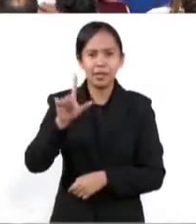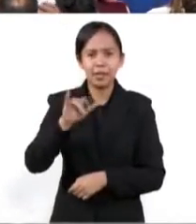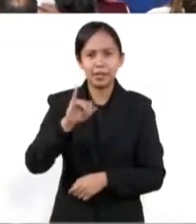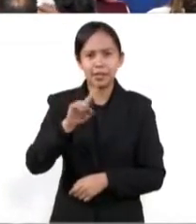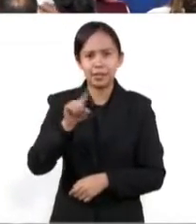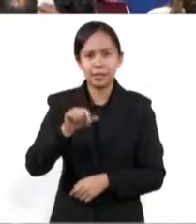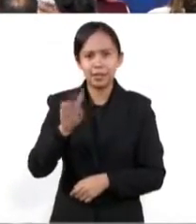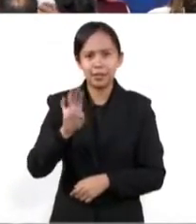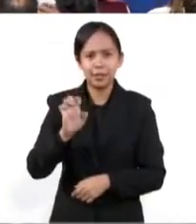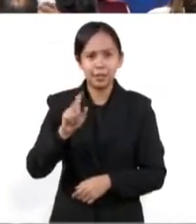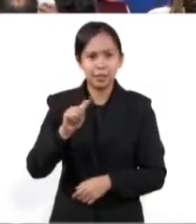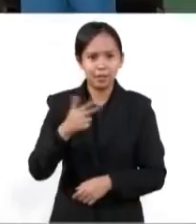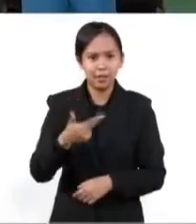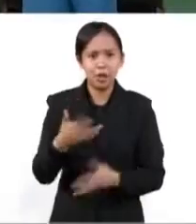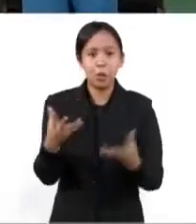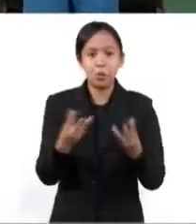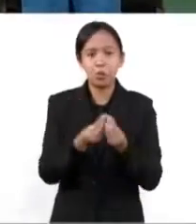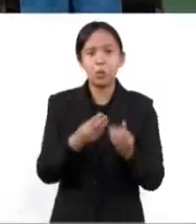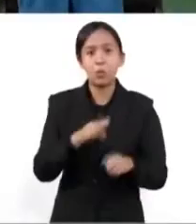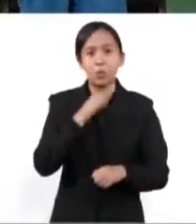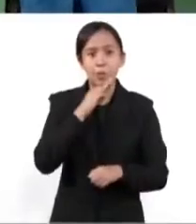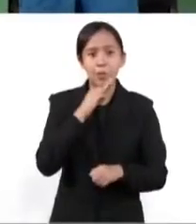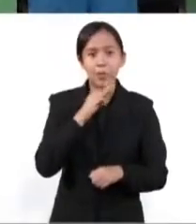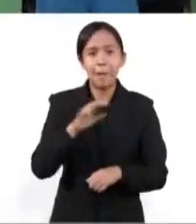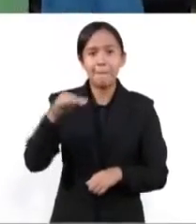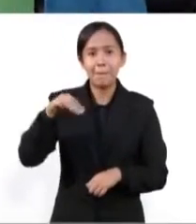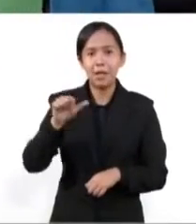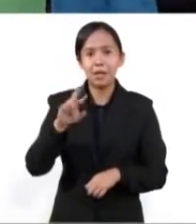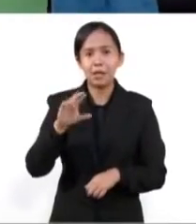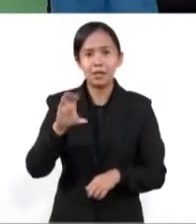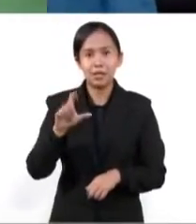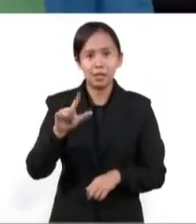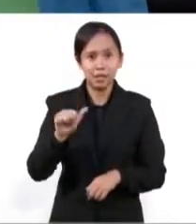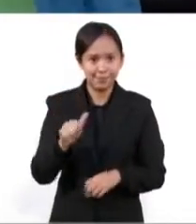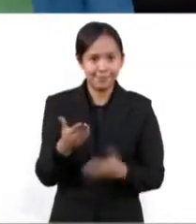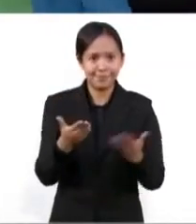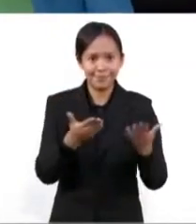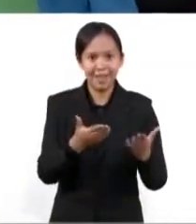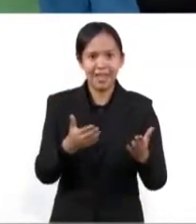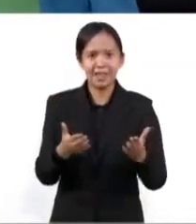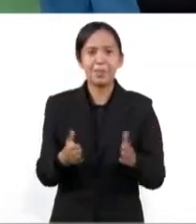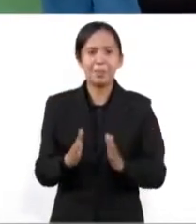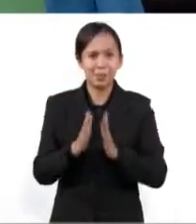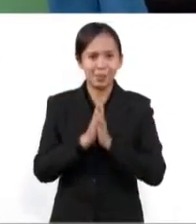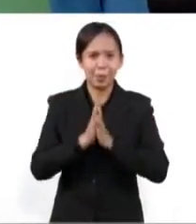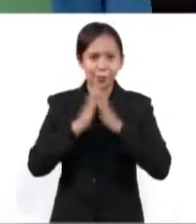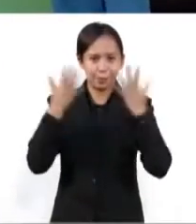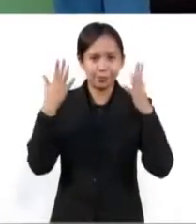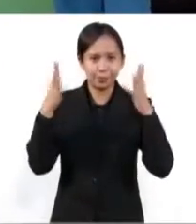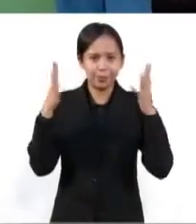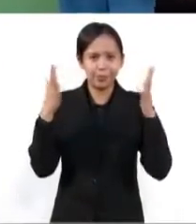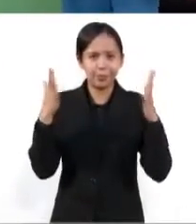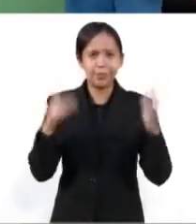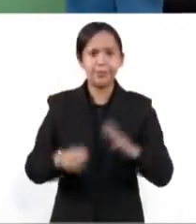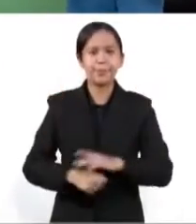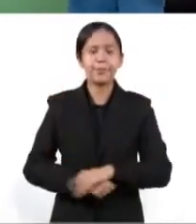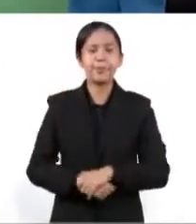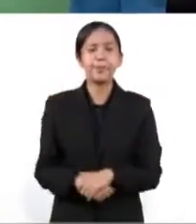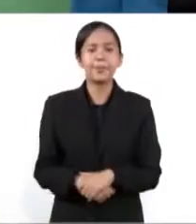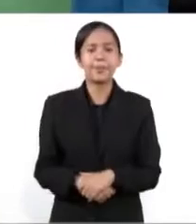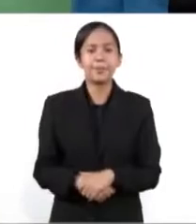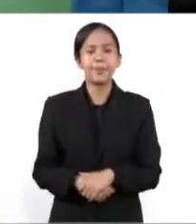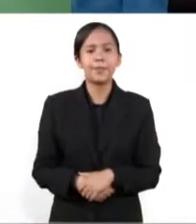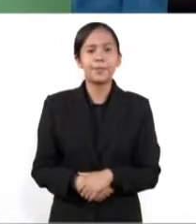es acompañada por su mamá, la señora Marcela Juárez Reséndiz. Fuerte el aplauso para ellos.